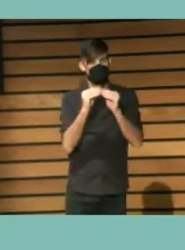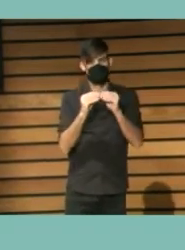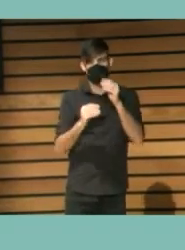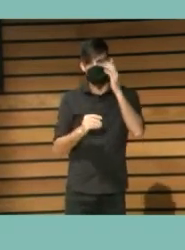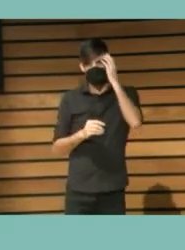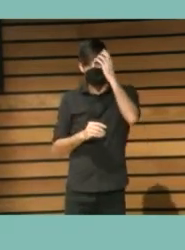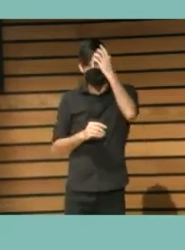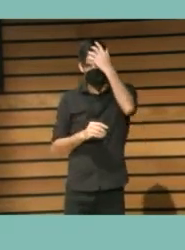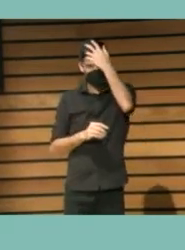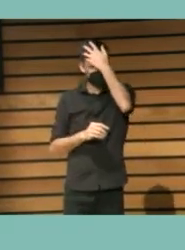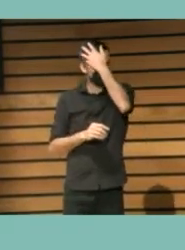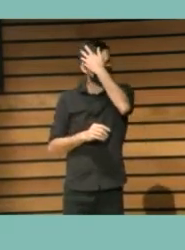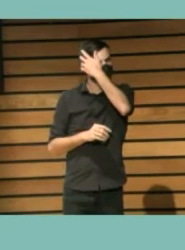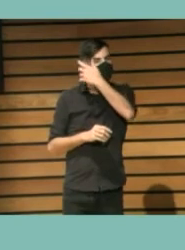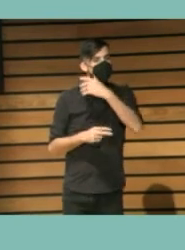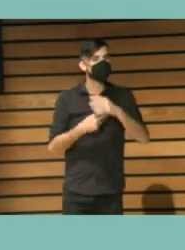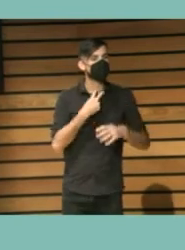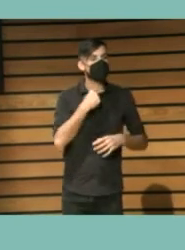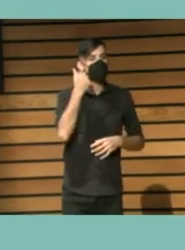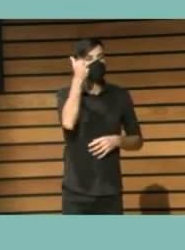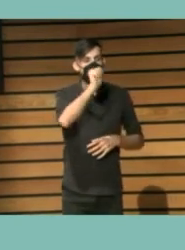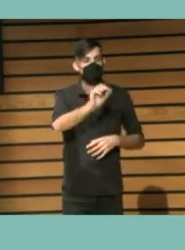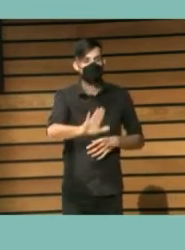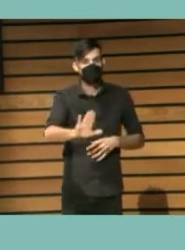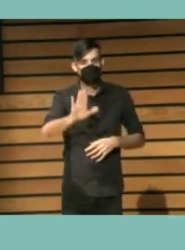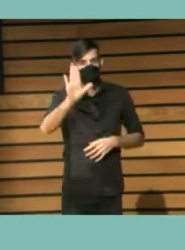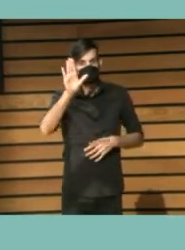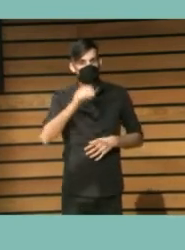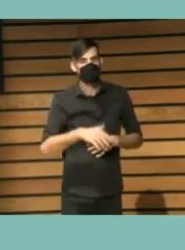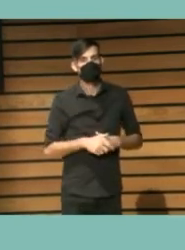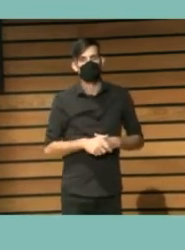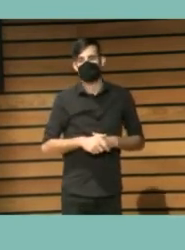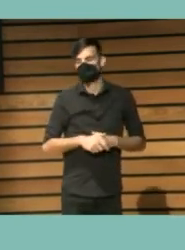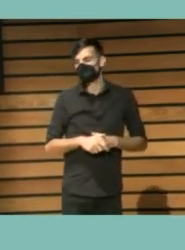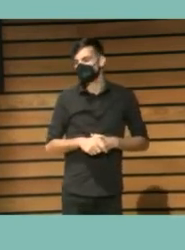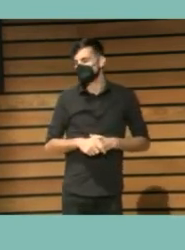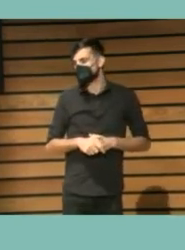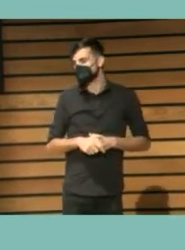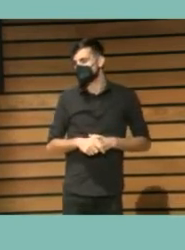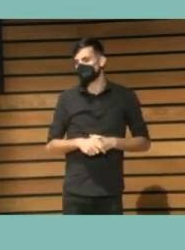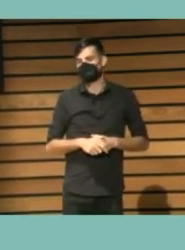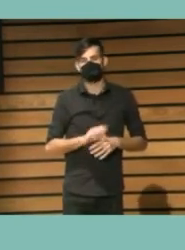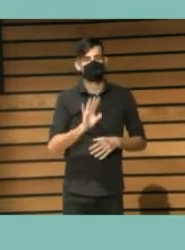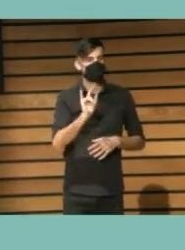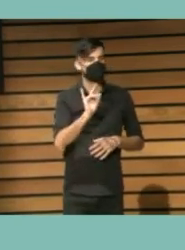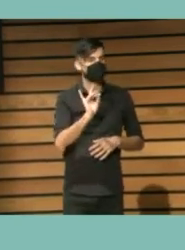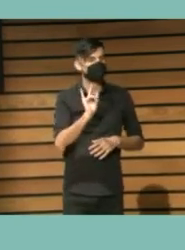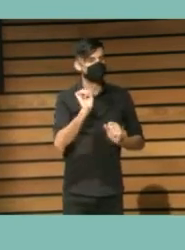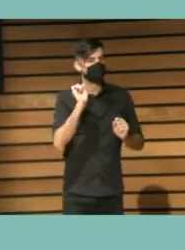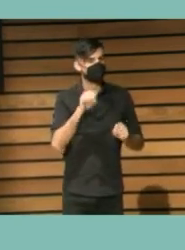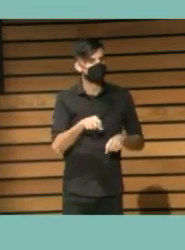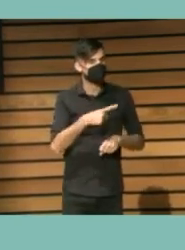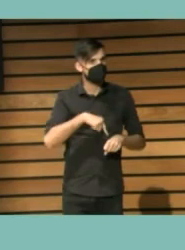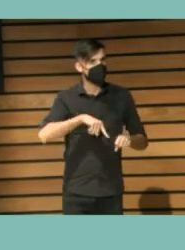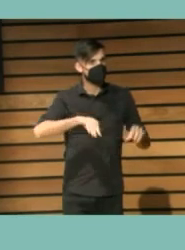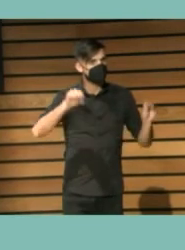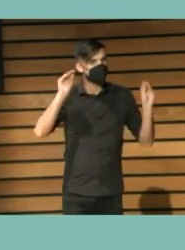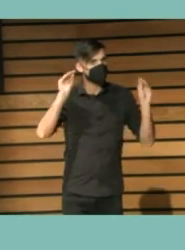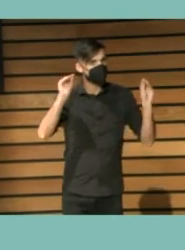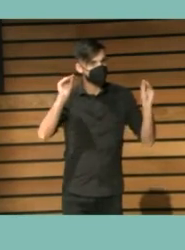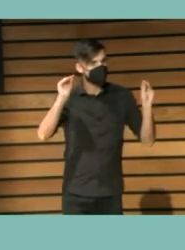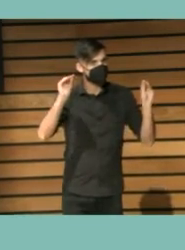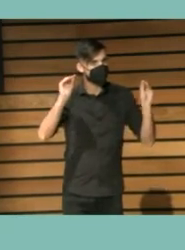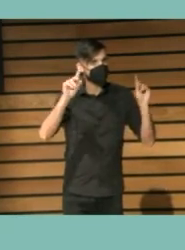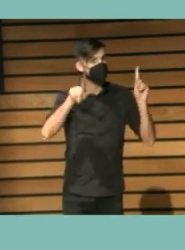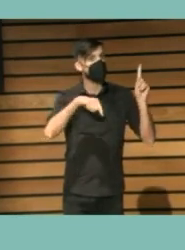sí, en el caso que os comentaba era precisamente eso, que aparte de nuestra labor pedagógica de intentar convencer, a ver si se nos ocurría